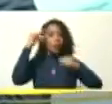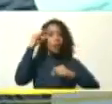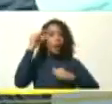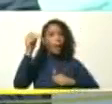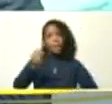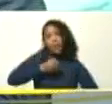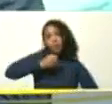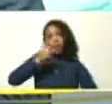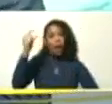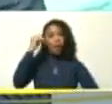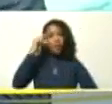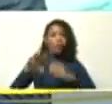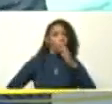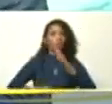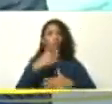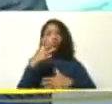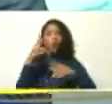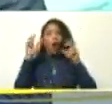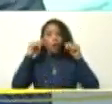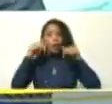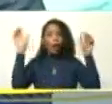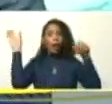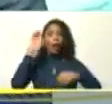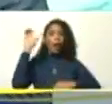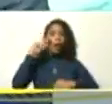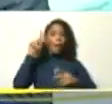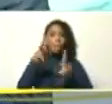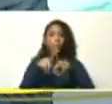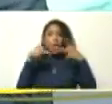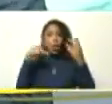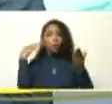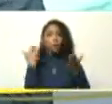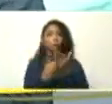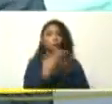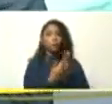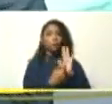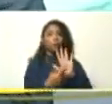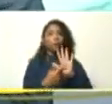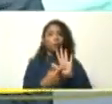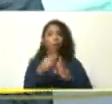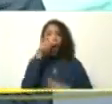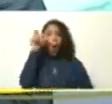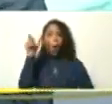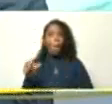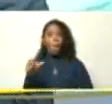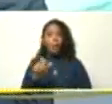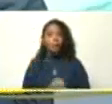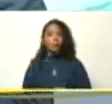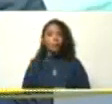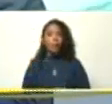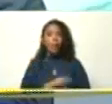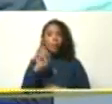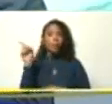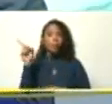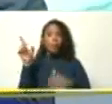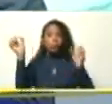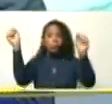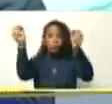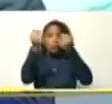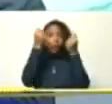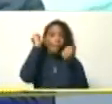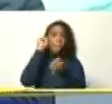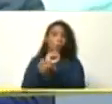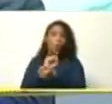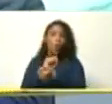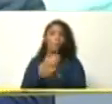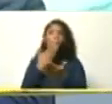en la fecha de fundación de la Gaceta de Caracas, que era un periódico realista. Y fue Guillermo García Ponce, desde la cárcel, que propuso a